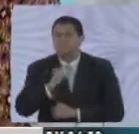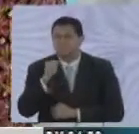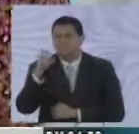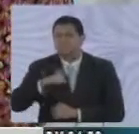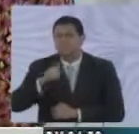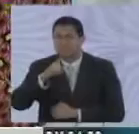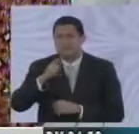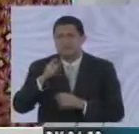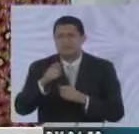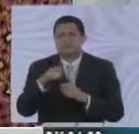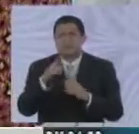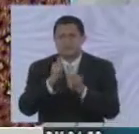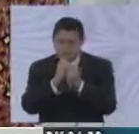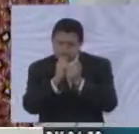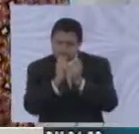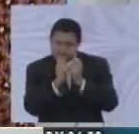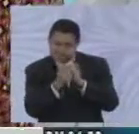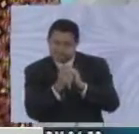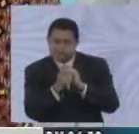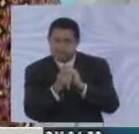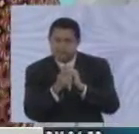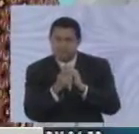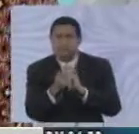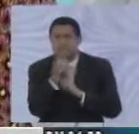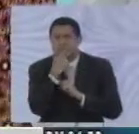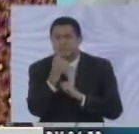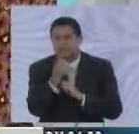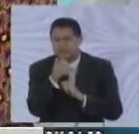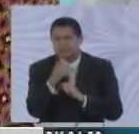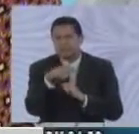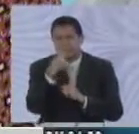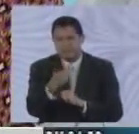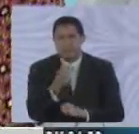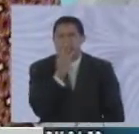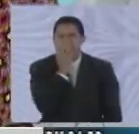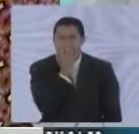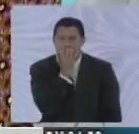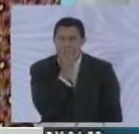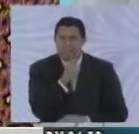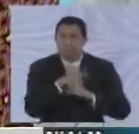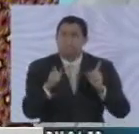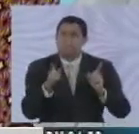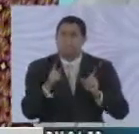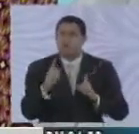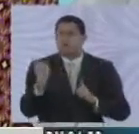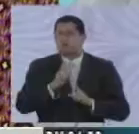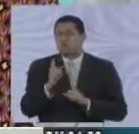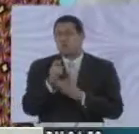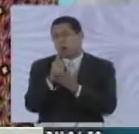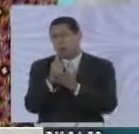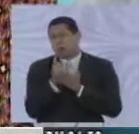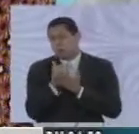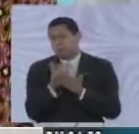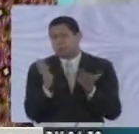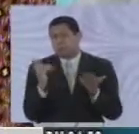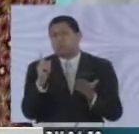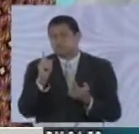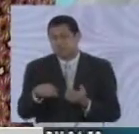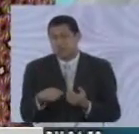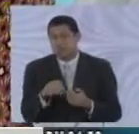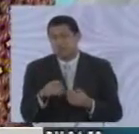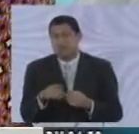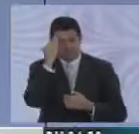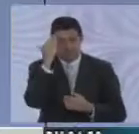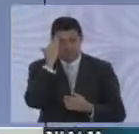que modificar esas estructuras y seguir tratando al paciente de su alergia. Pero un paciente no tratado de rinitis alérgica tal vez también termine en un